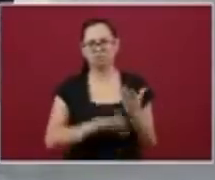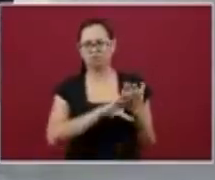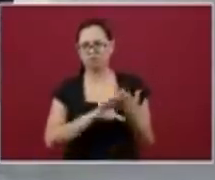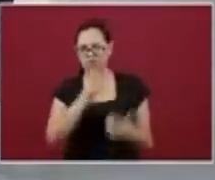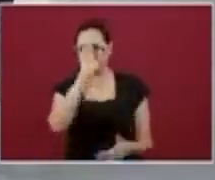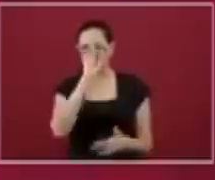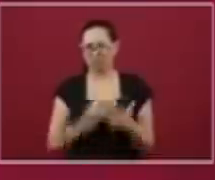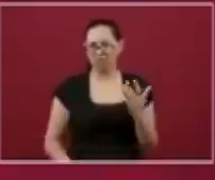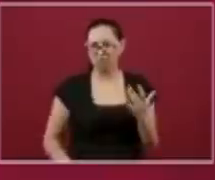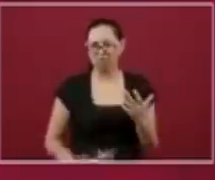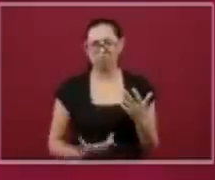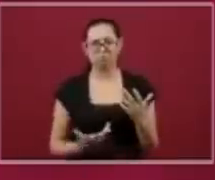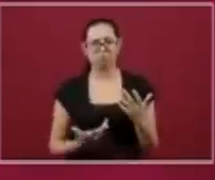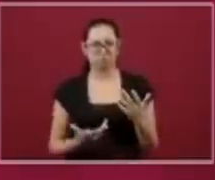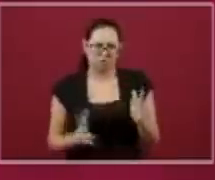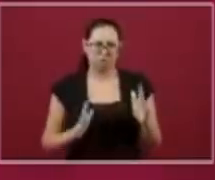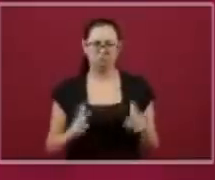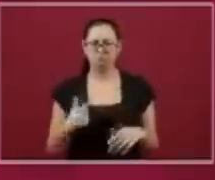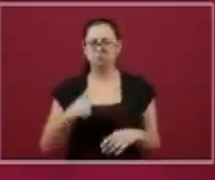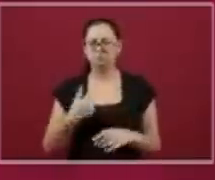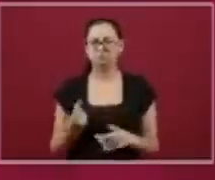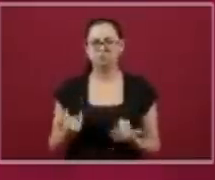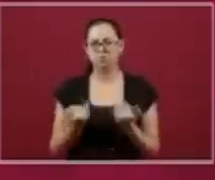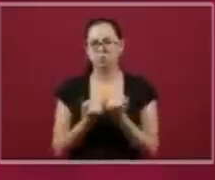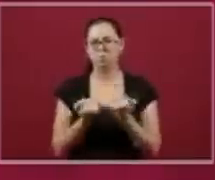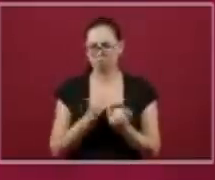una relación de respeto.